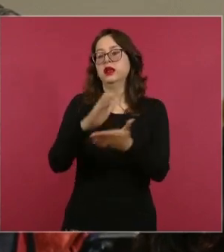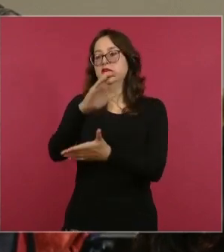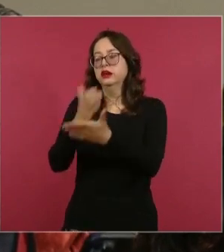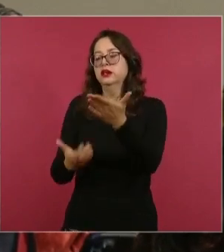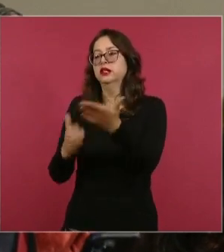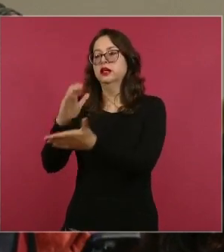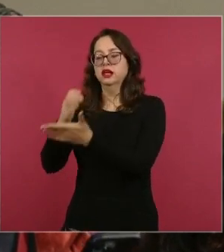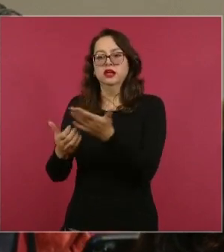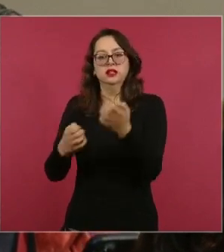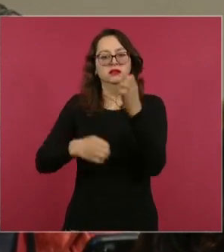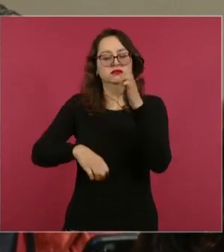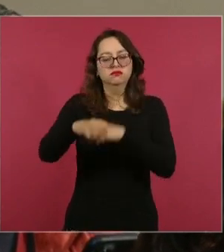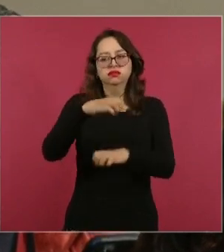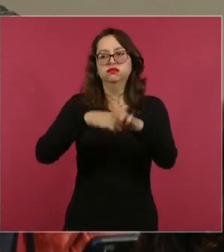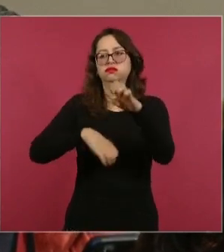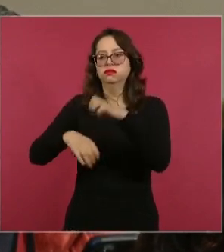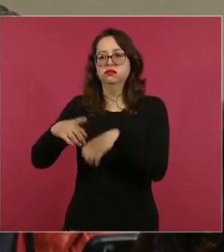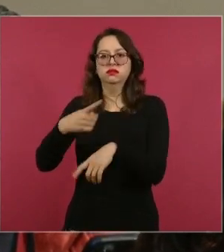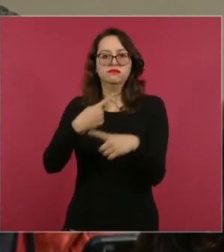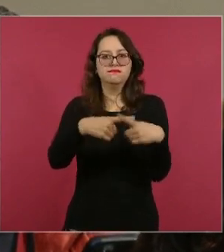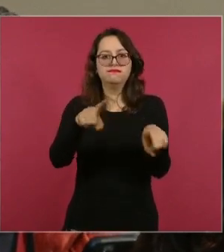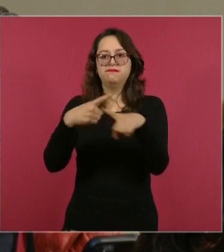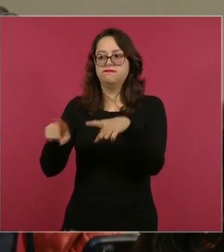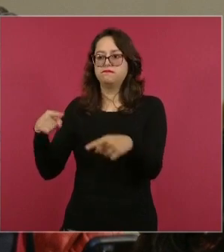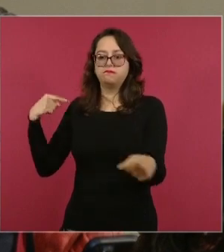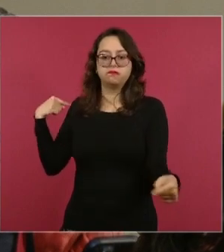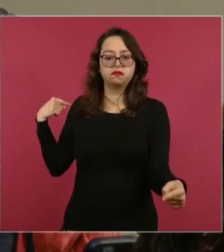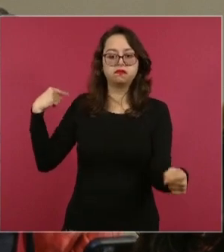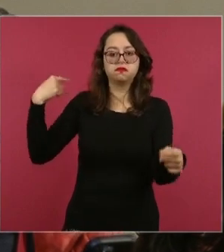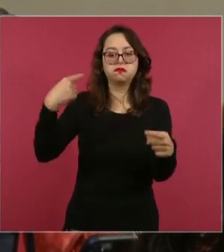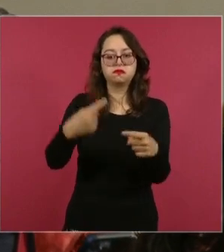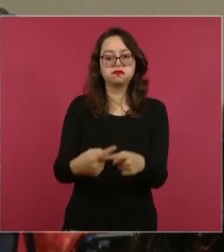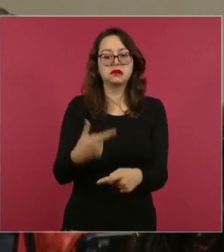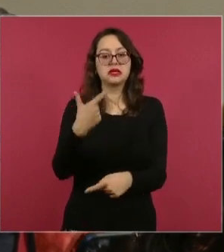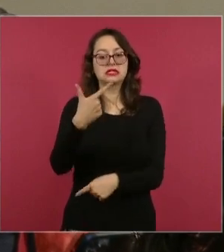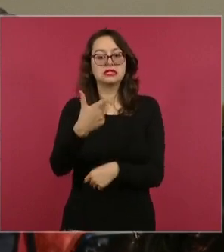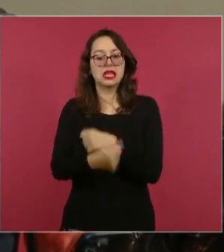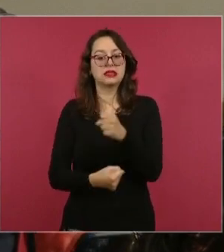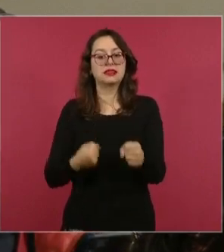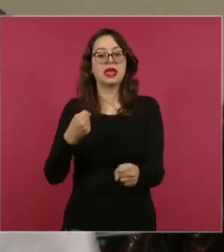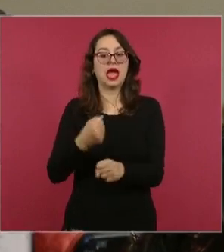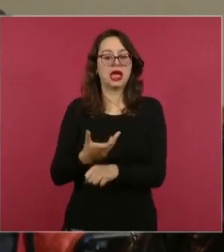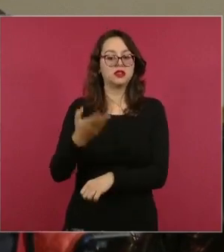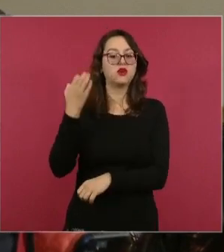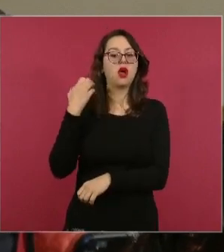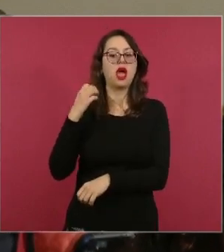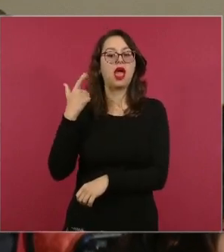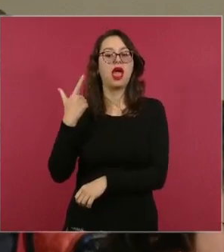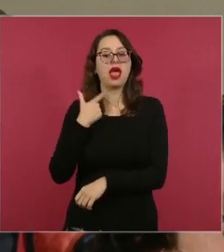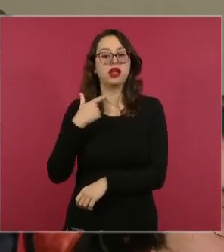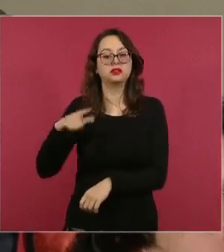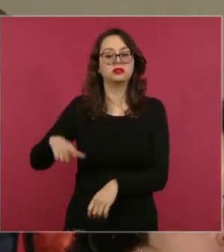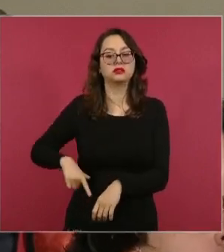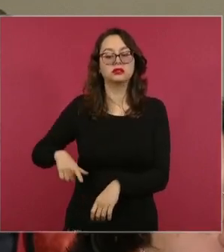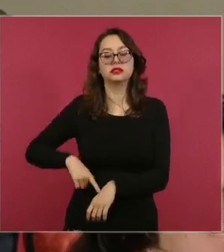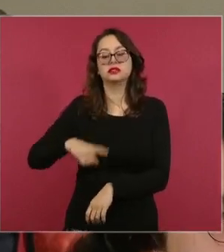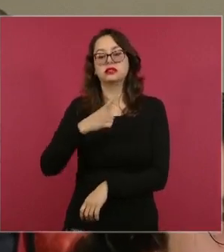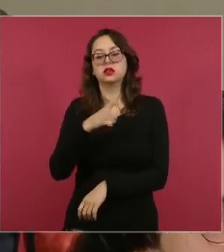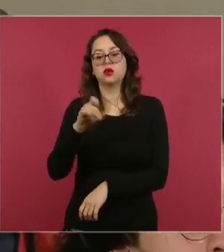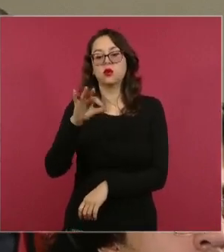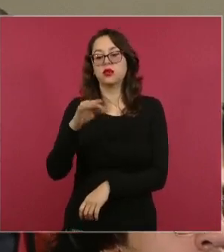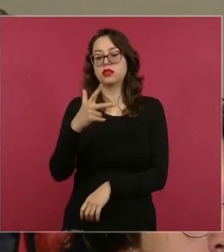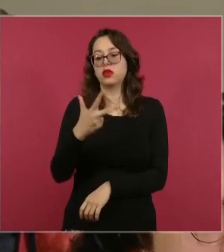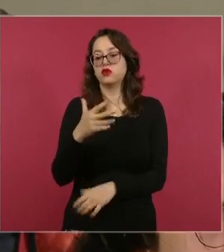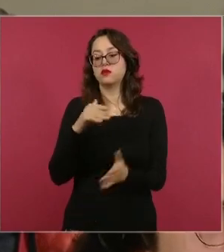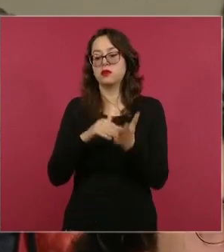durante los últimos 7 años de los gobiernos federales equivalentes a 148000 millones de